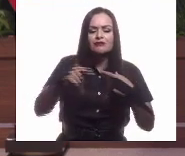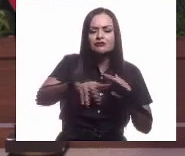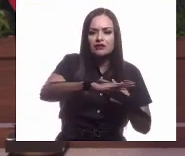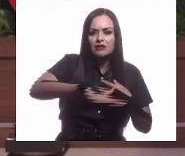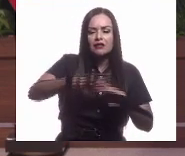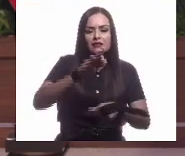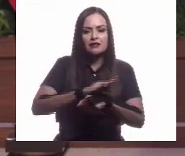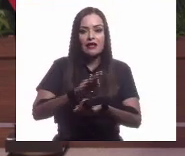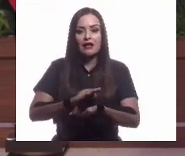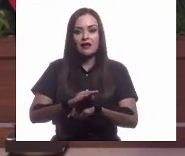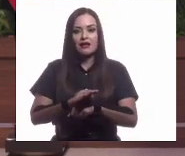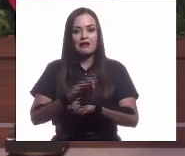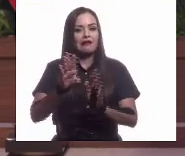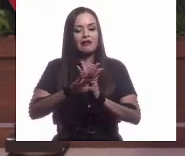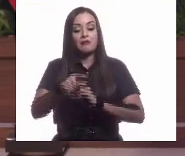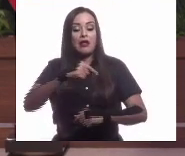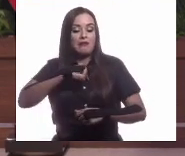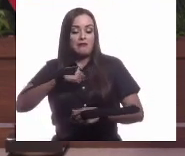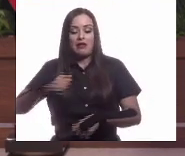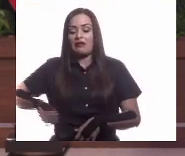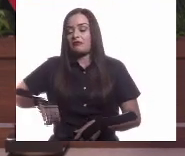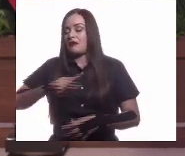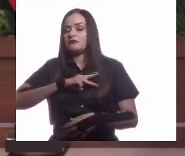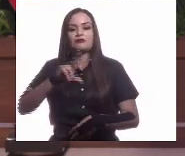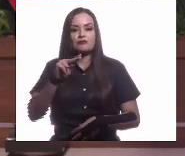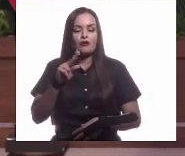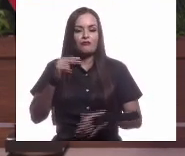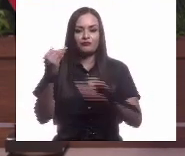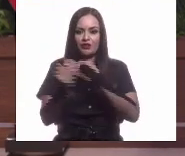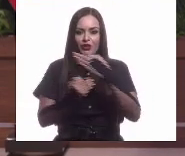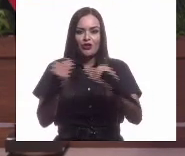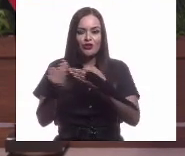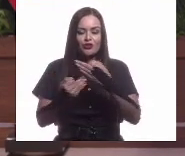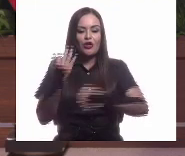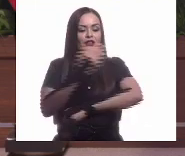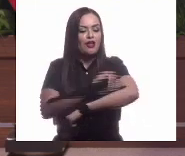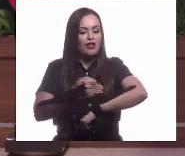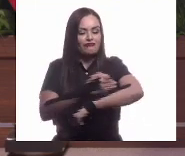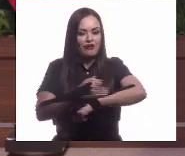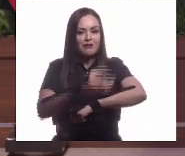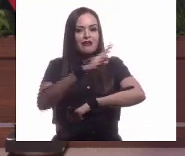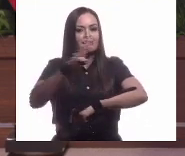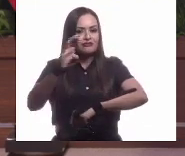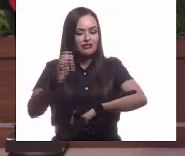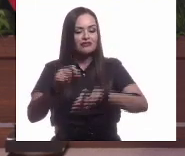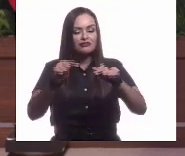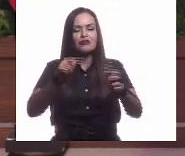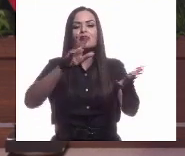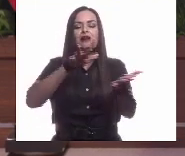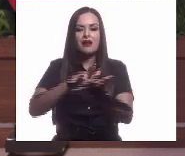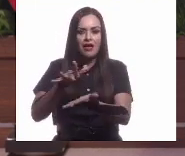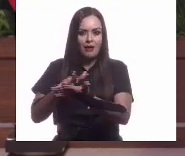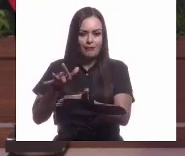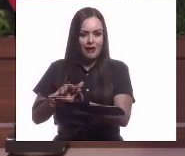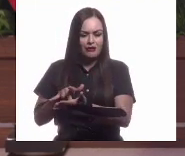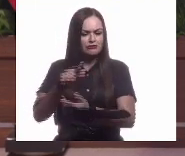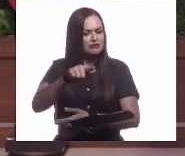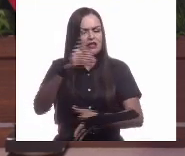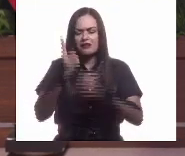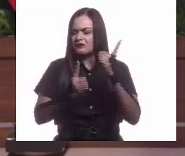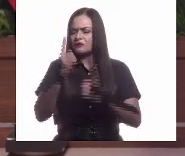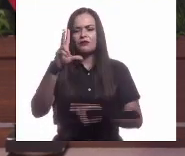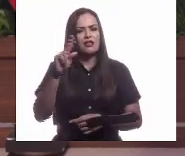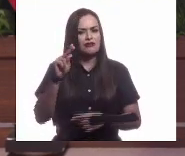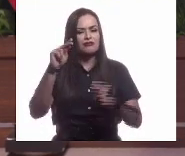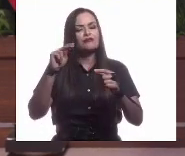los intereses de unos pocos. Todo lo que sirva a las familias sudcalifornianas le sirve, no tengan duda, a